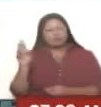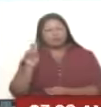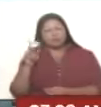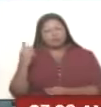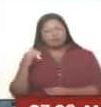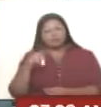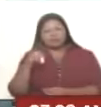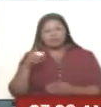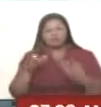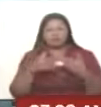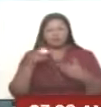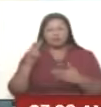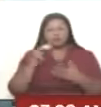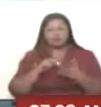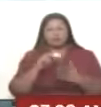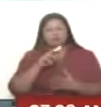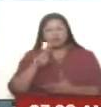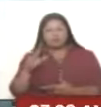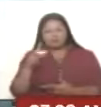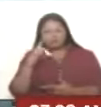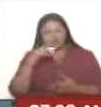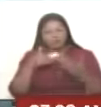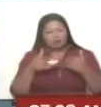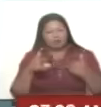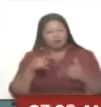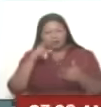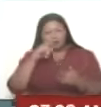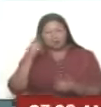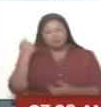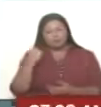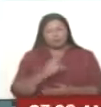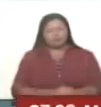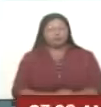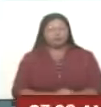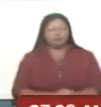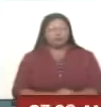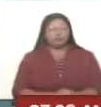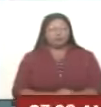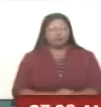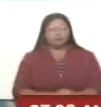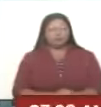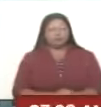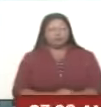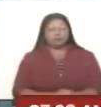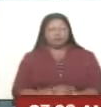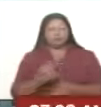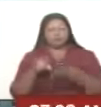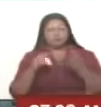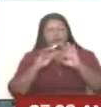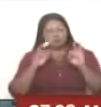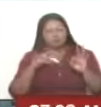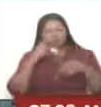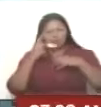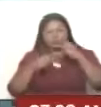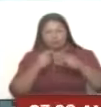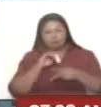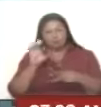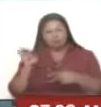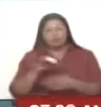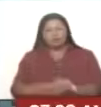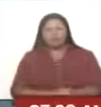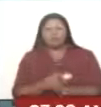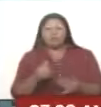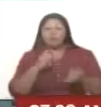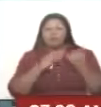cierre de 2023. Nosotros a lo largo del año pasado conversábamos con usted en varios momentos políticos del país. ¿Cómo cierra